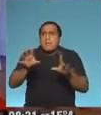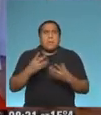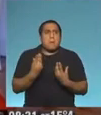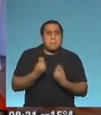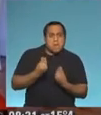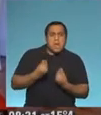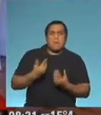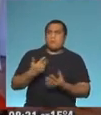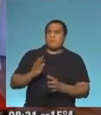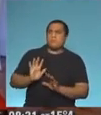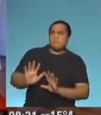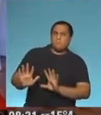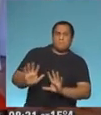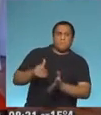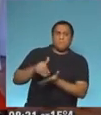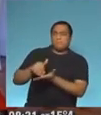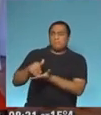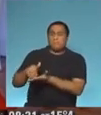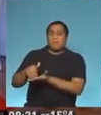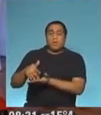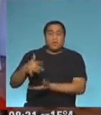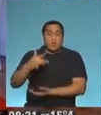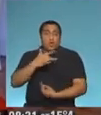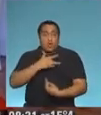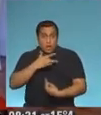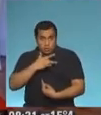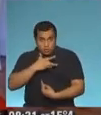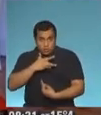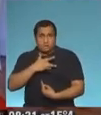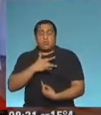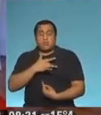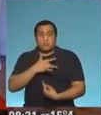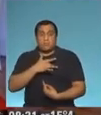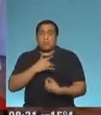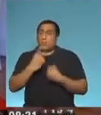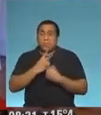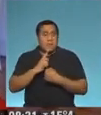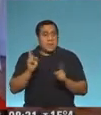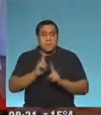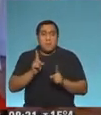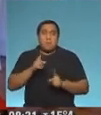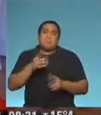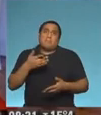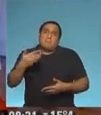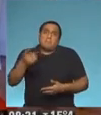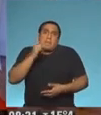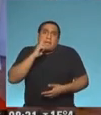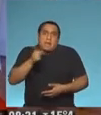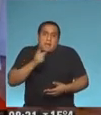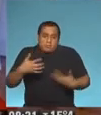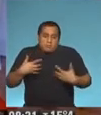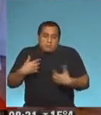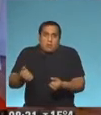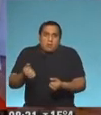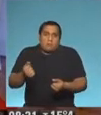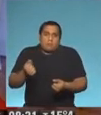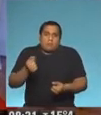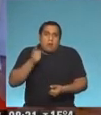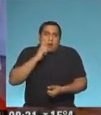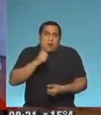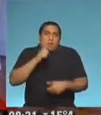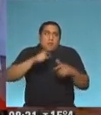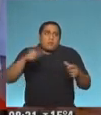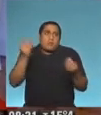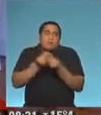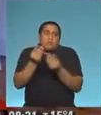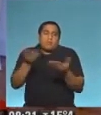los prejuicios, no se atiende de manera oportuna y que corre riesgo, por supuesto, pone en riesgo la salud integral de muchísima gente.